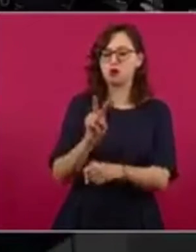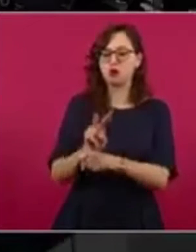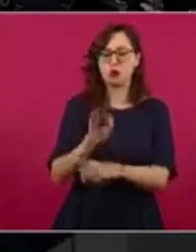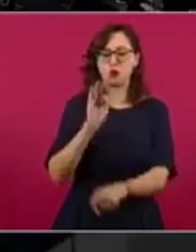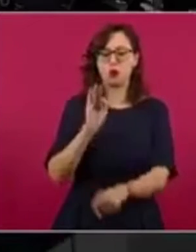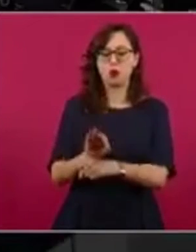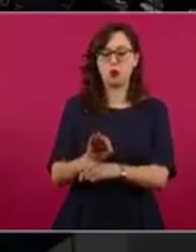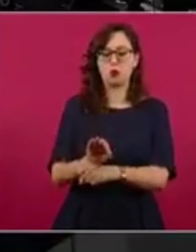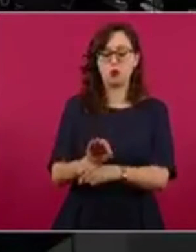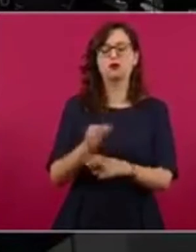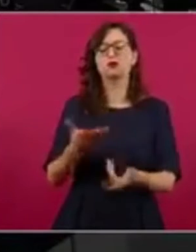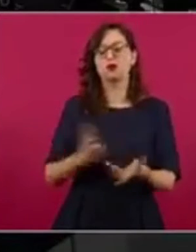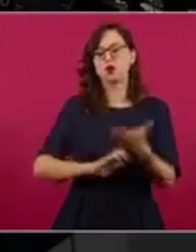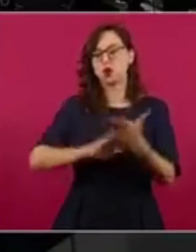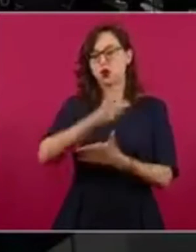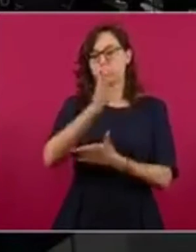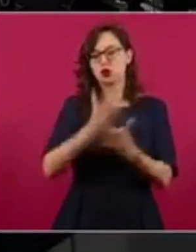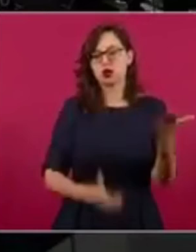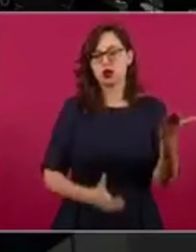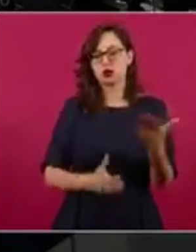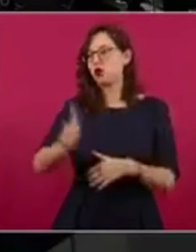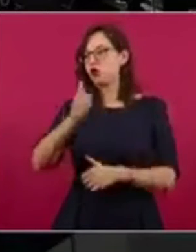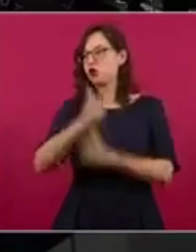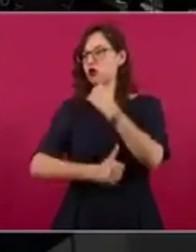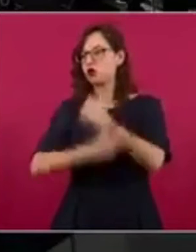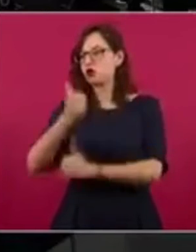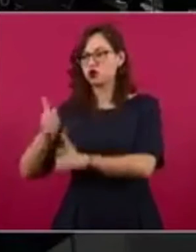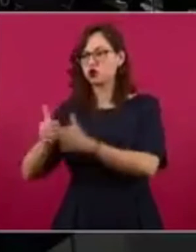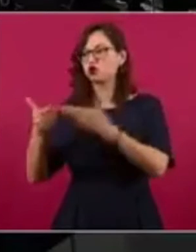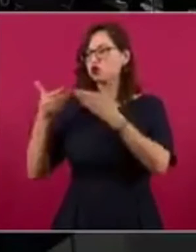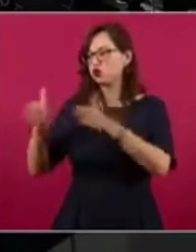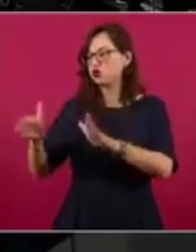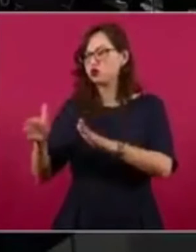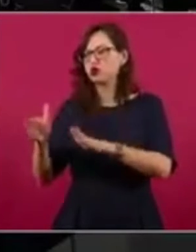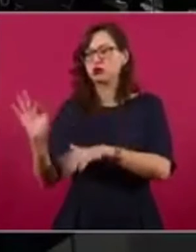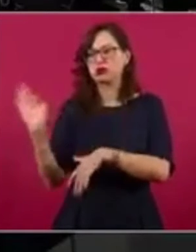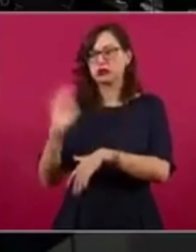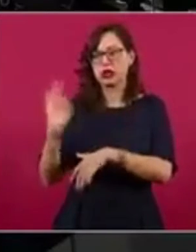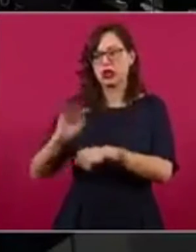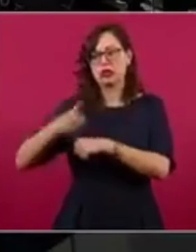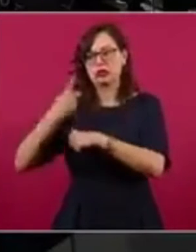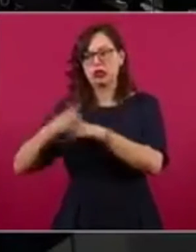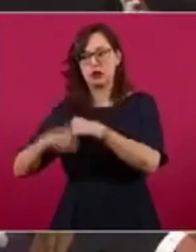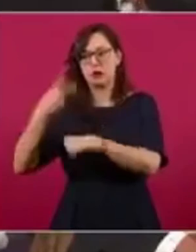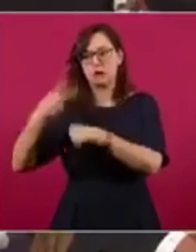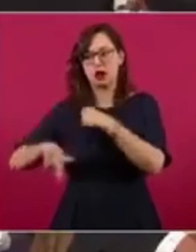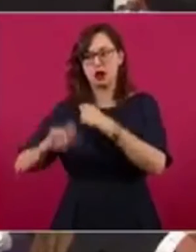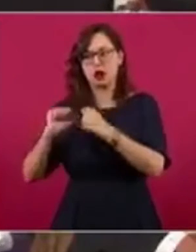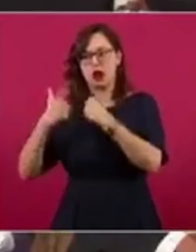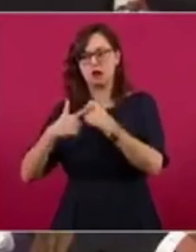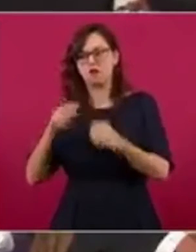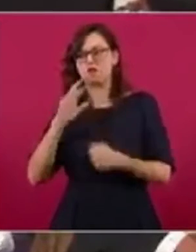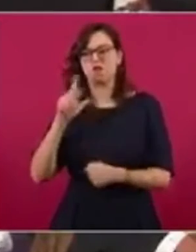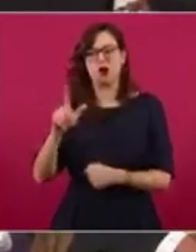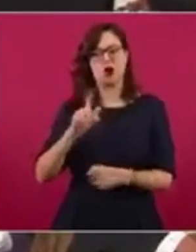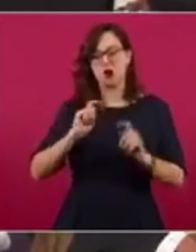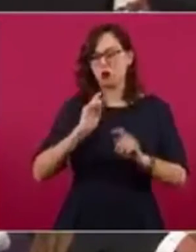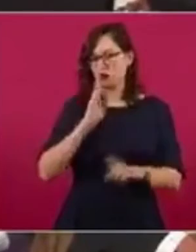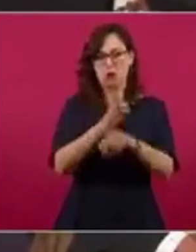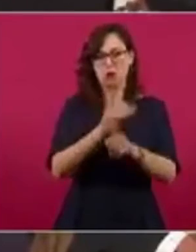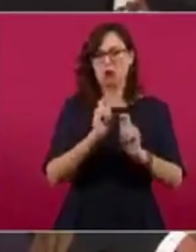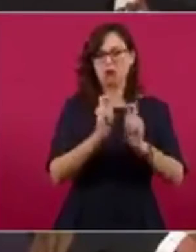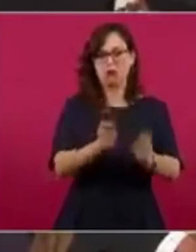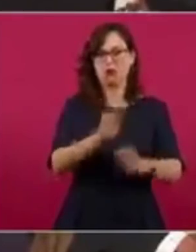o su contratación mediante licitaciones públicas ponga en riesgo la seguridad nacional o la seguridad pública en